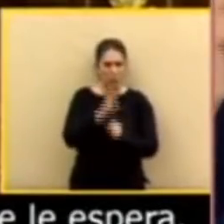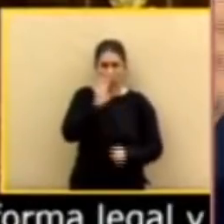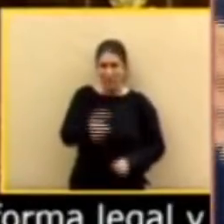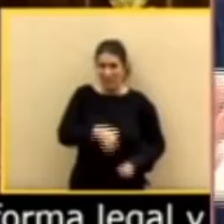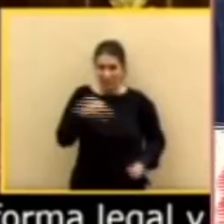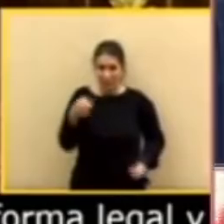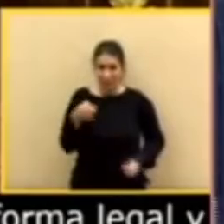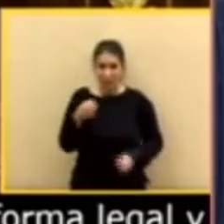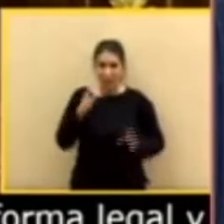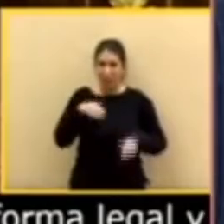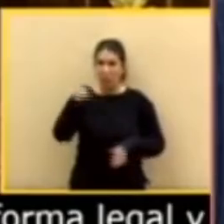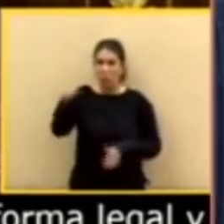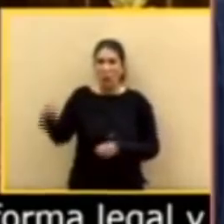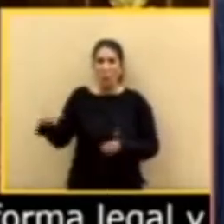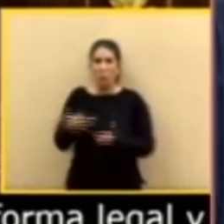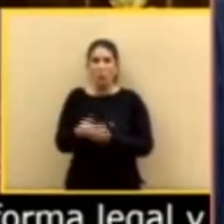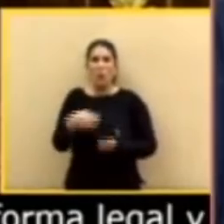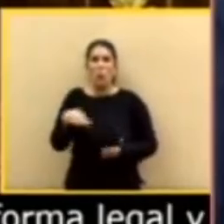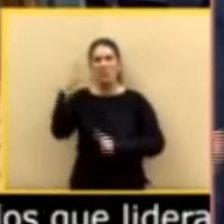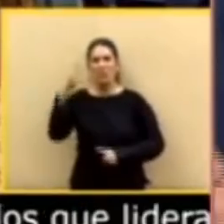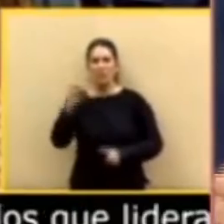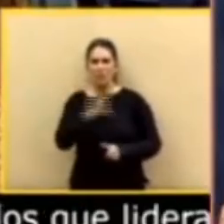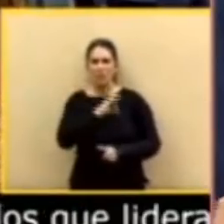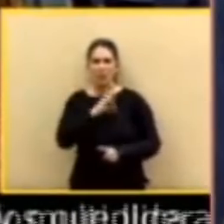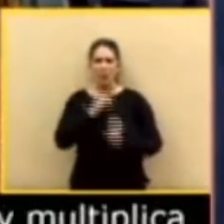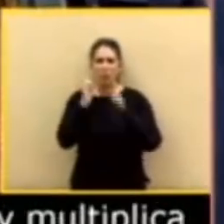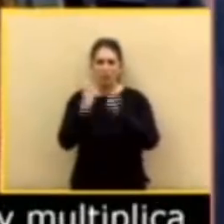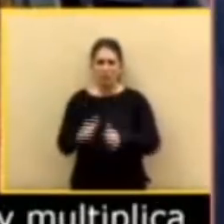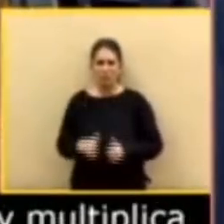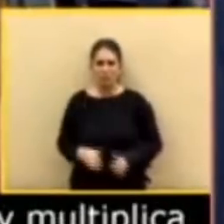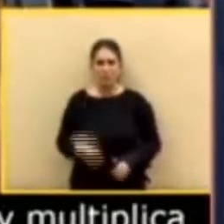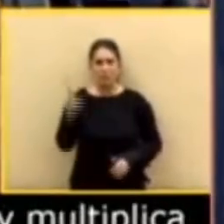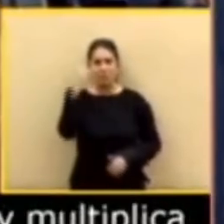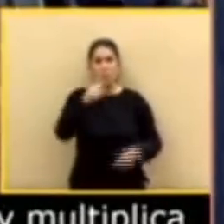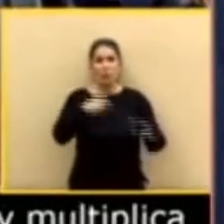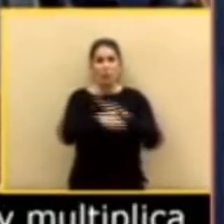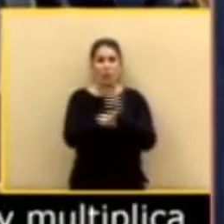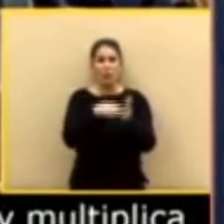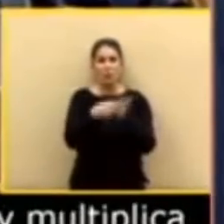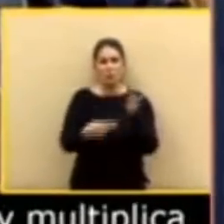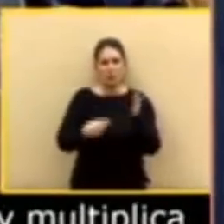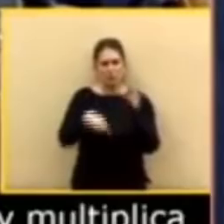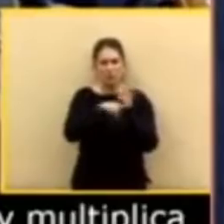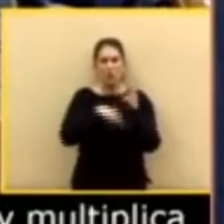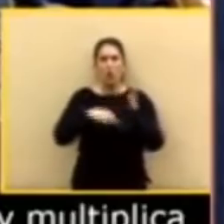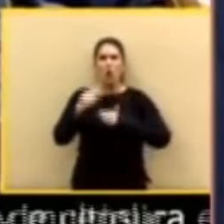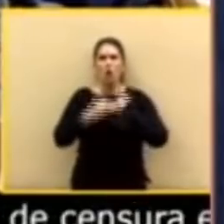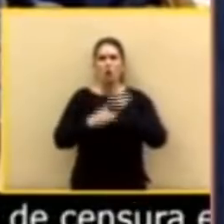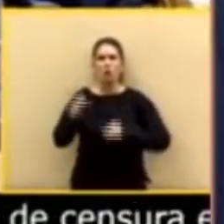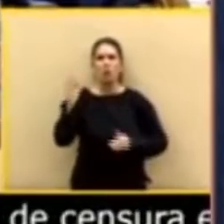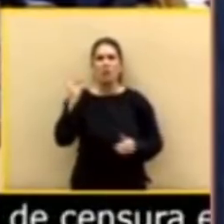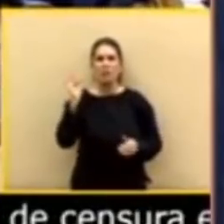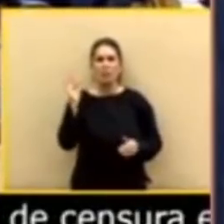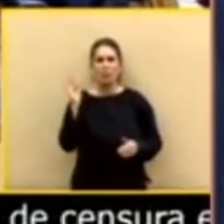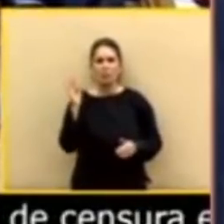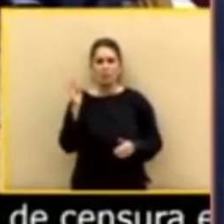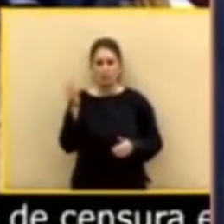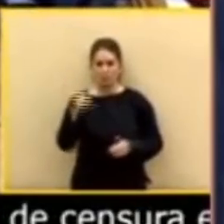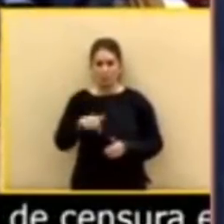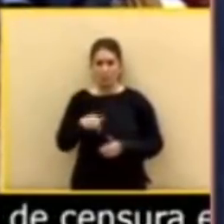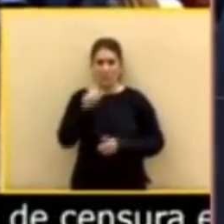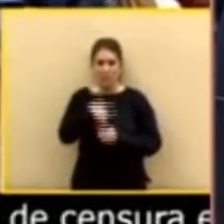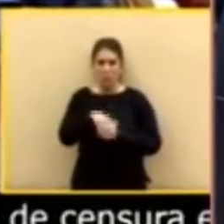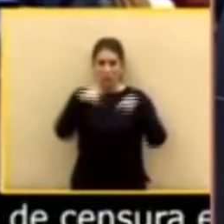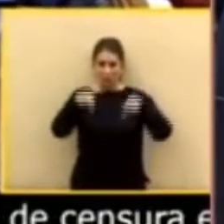Bildu. Él sabe que ETA, a través de sus comandos parlamentarios, gobierna en Navarra,